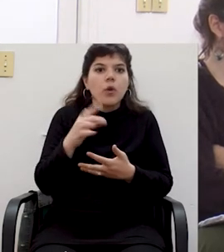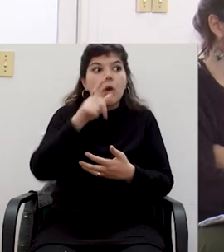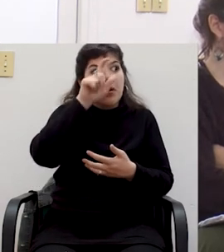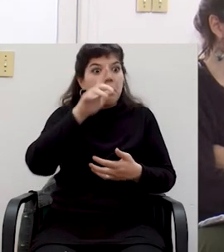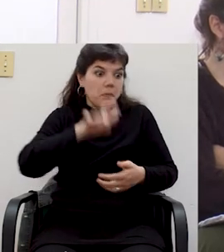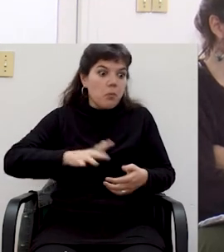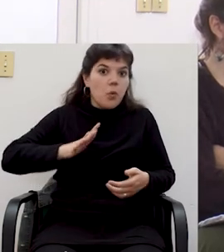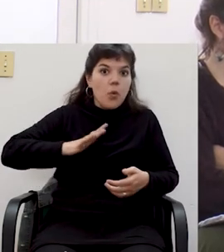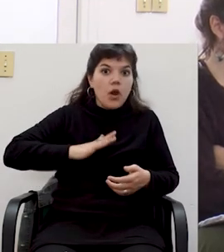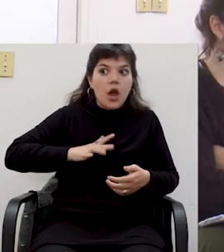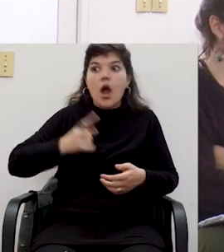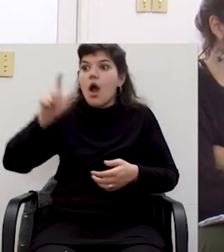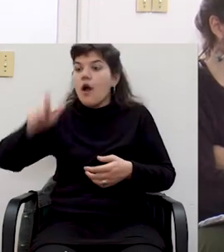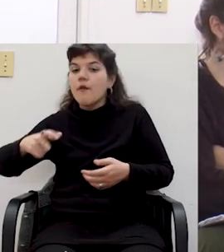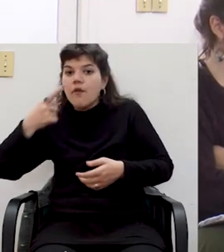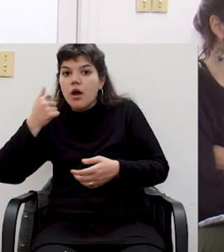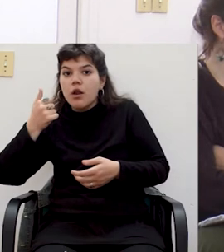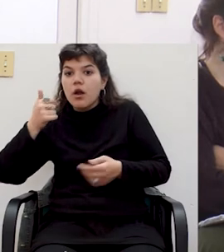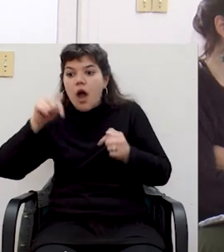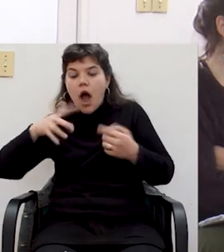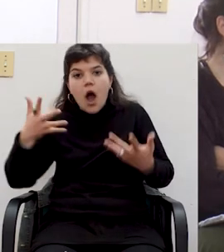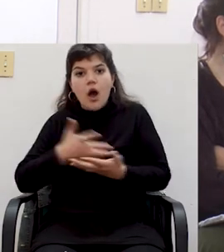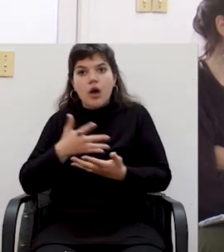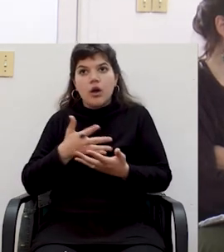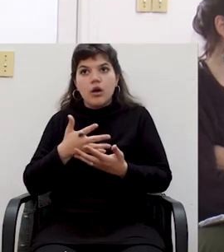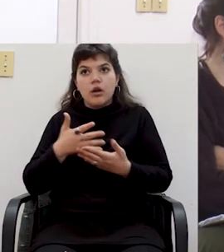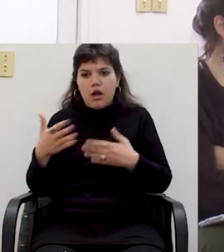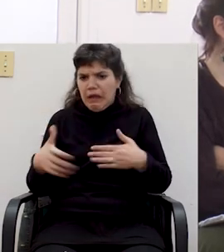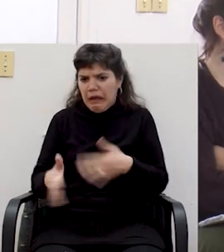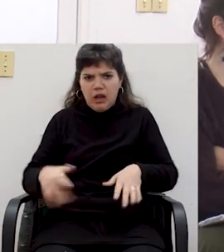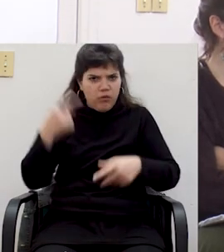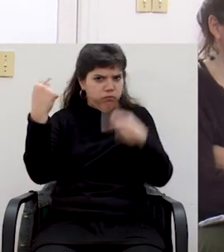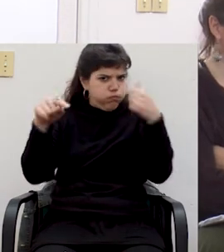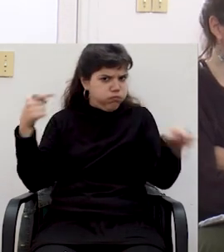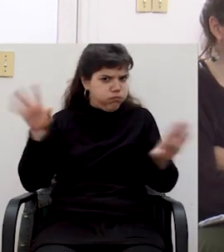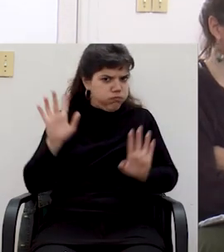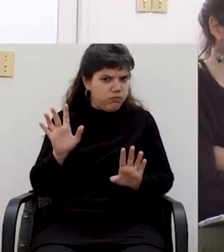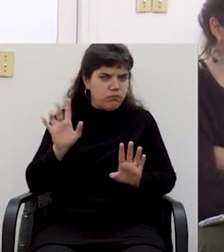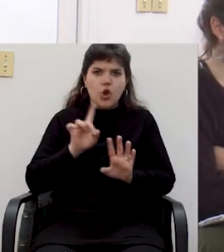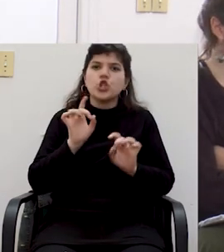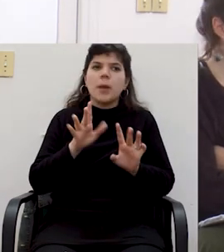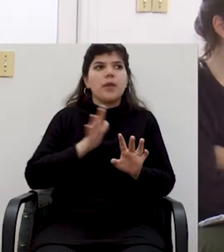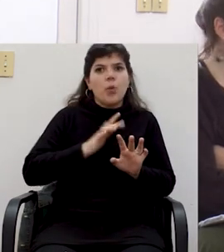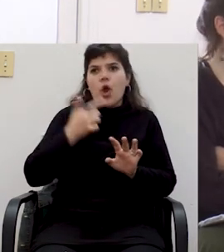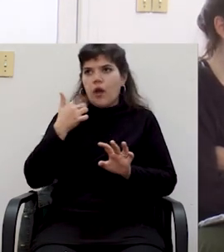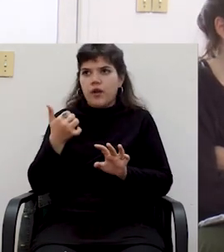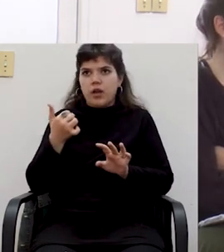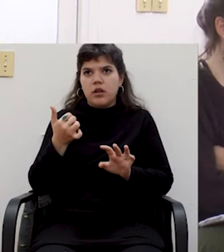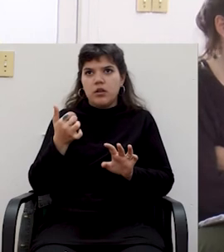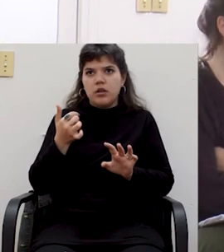una mujer y un varón hoy? Y sujetos de género diverso, ¿no? No me